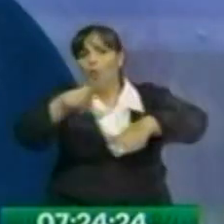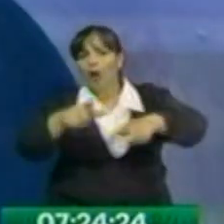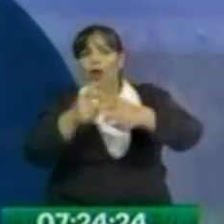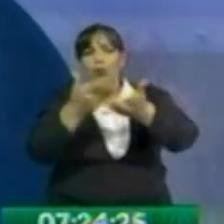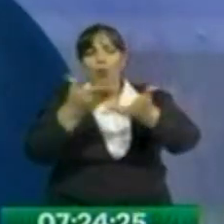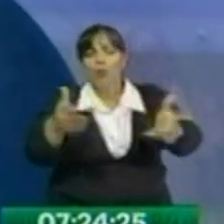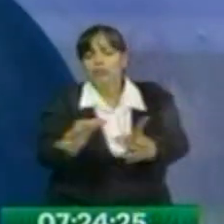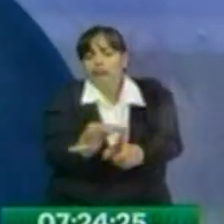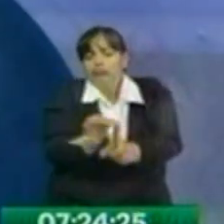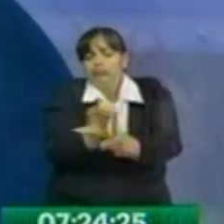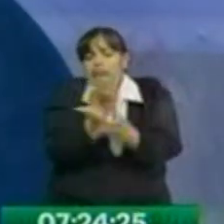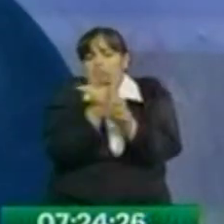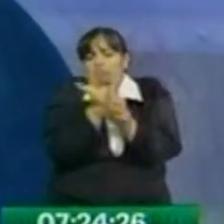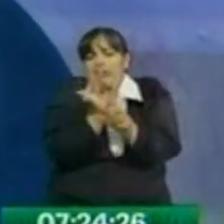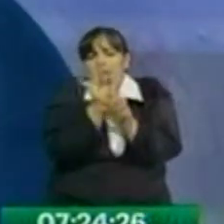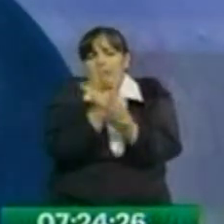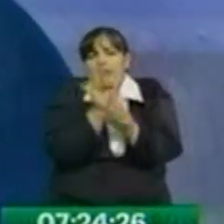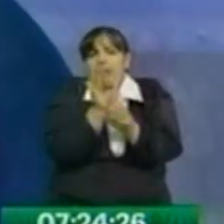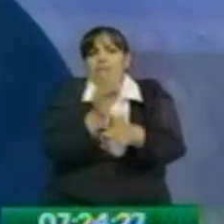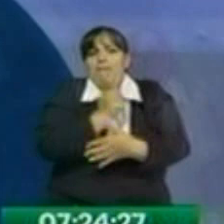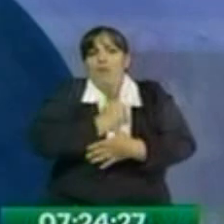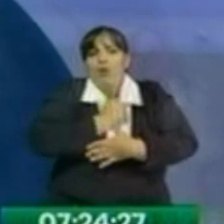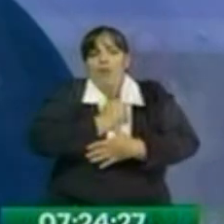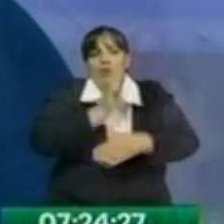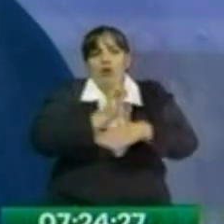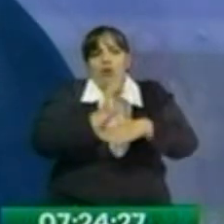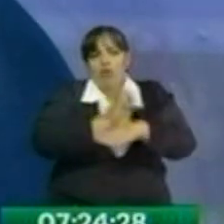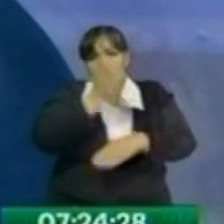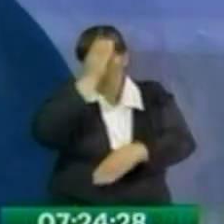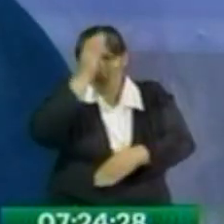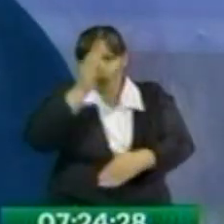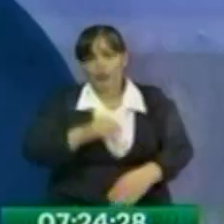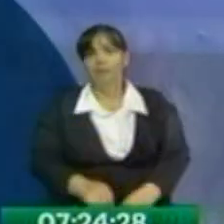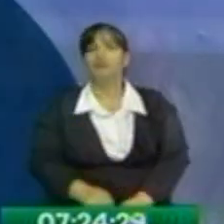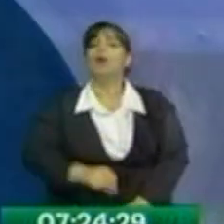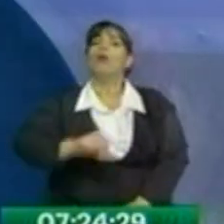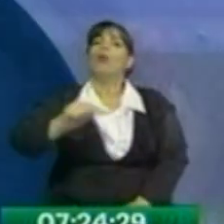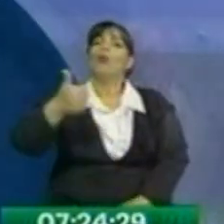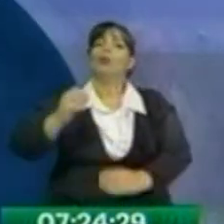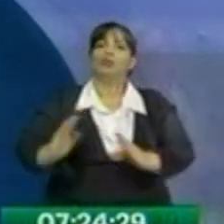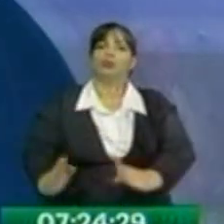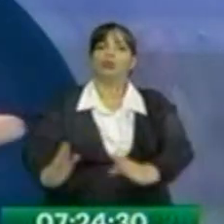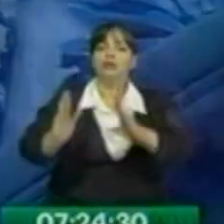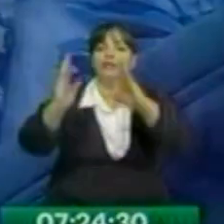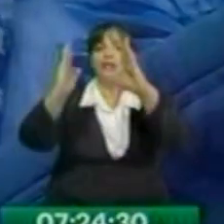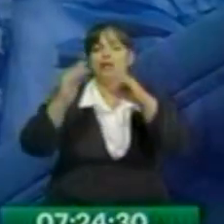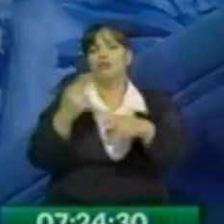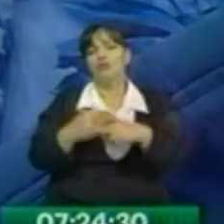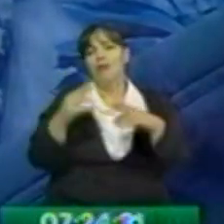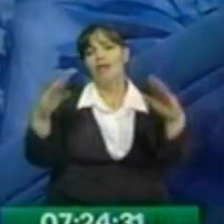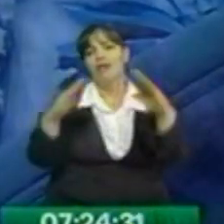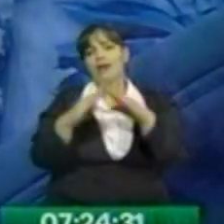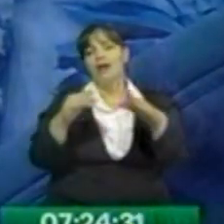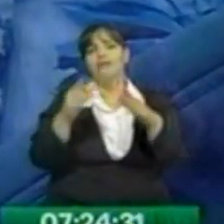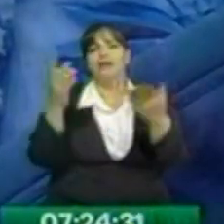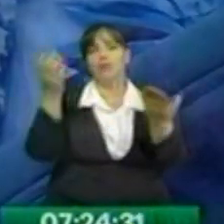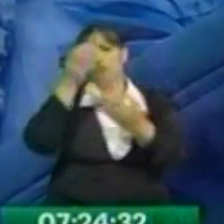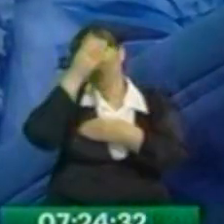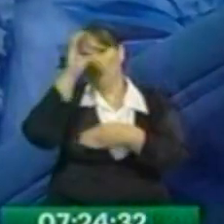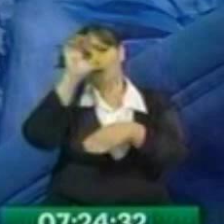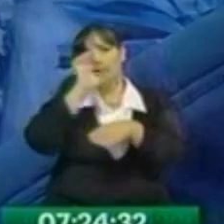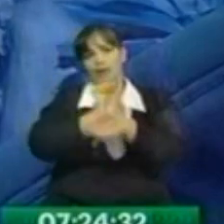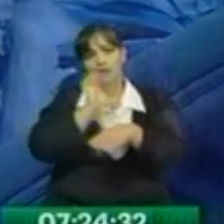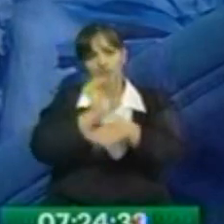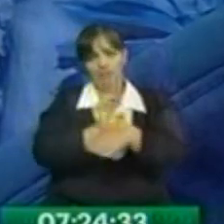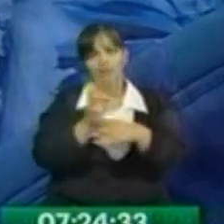coordinar. Y dentro de esta lógica, la Casa de la Cultura Ecuatoriana, que es están adscritos al Ministerio